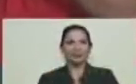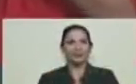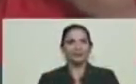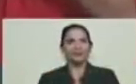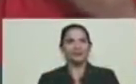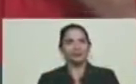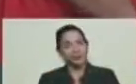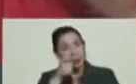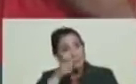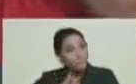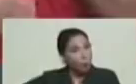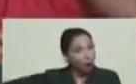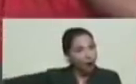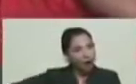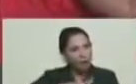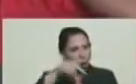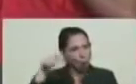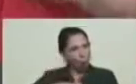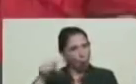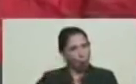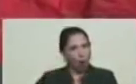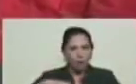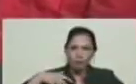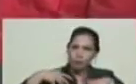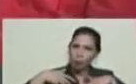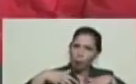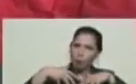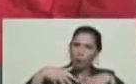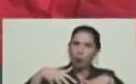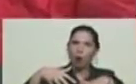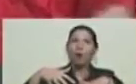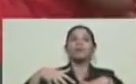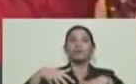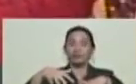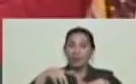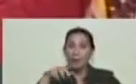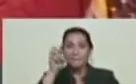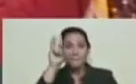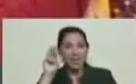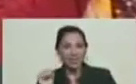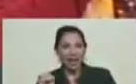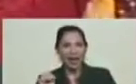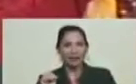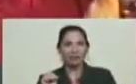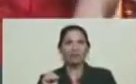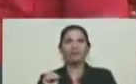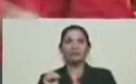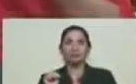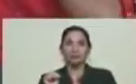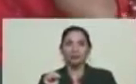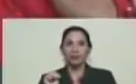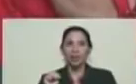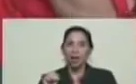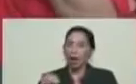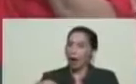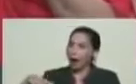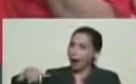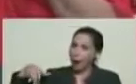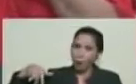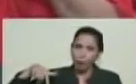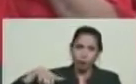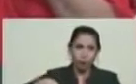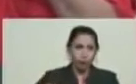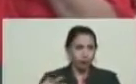al pueblo que hoy salió desde el muro de Petare y ha atravesado todo el Valle